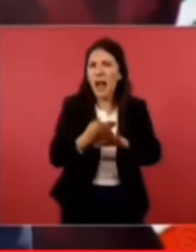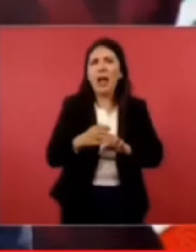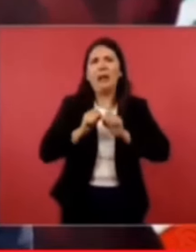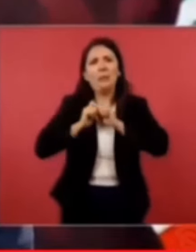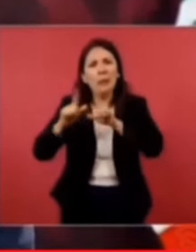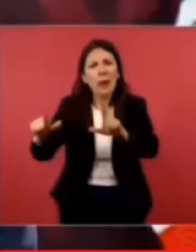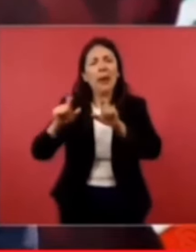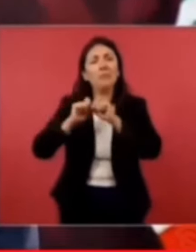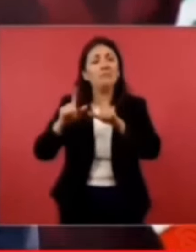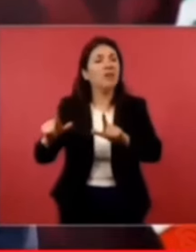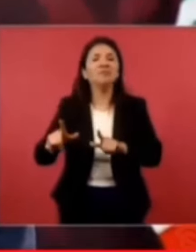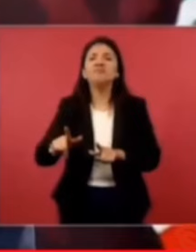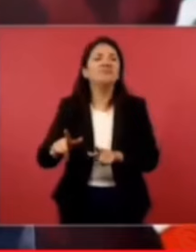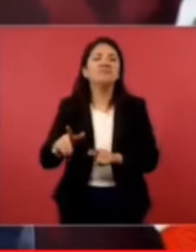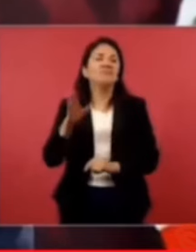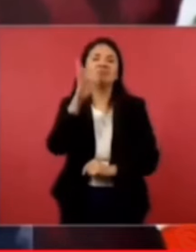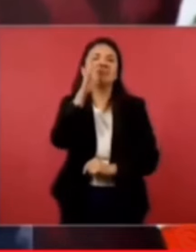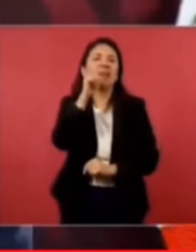no les funcionó.